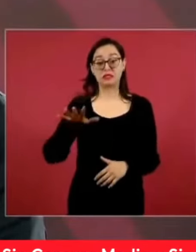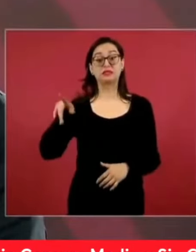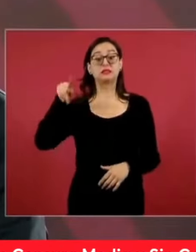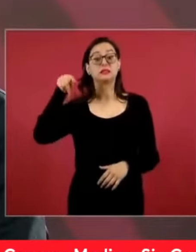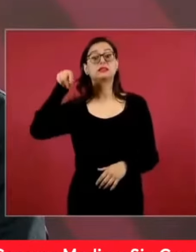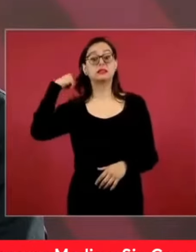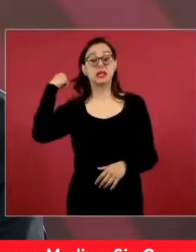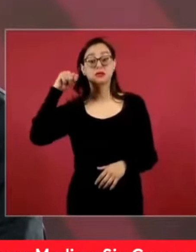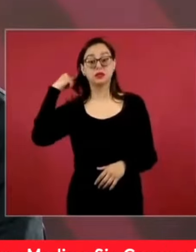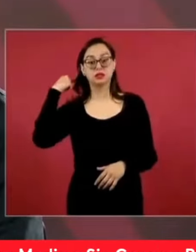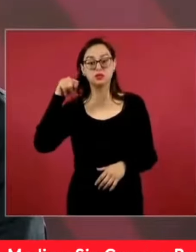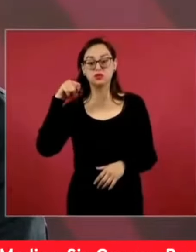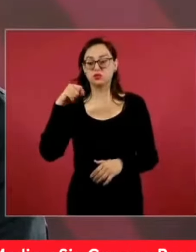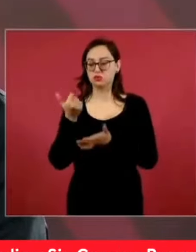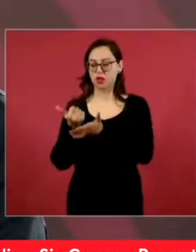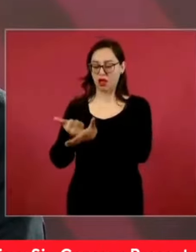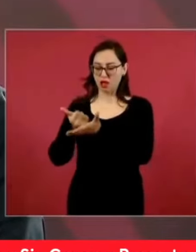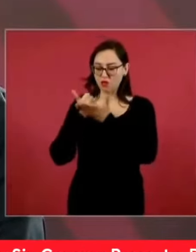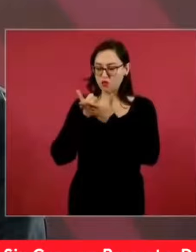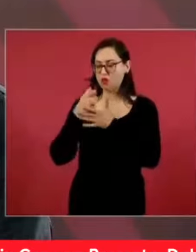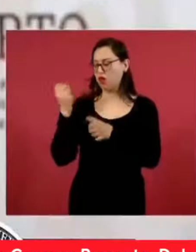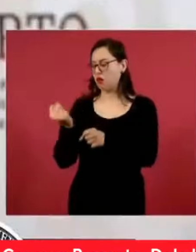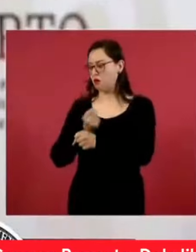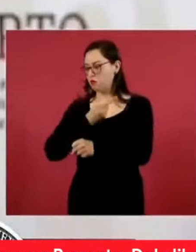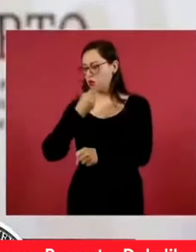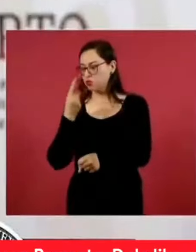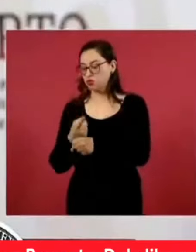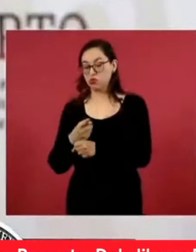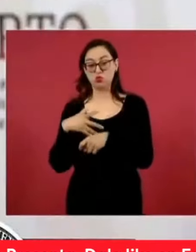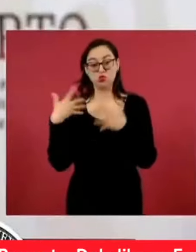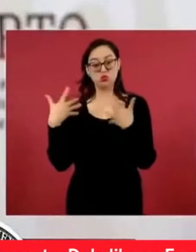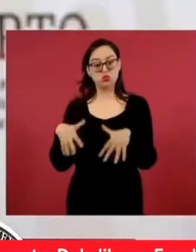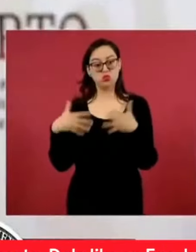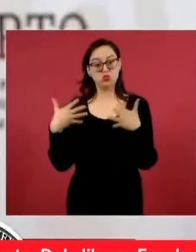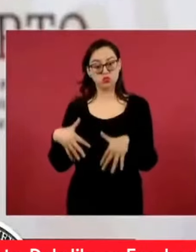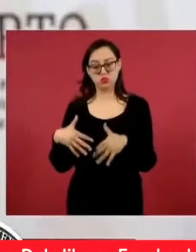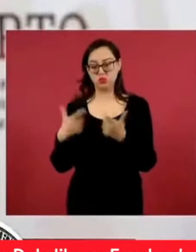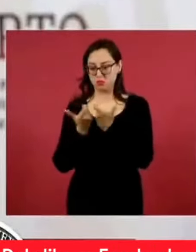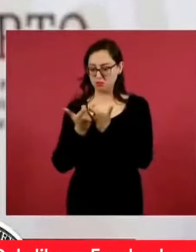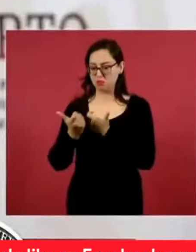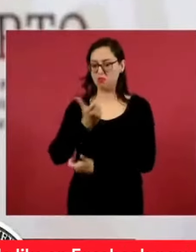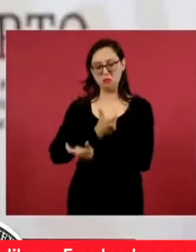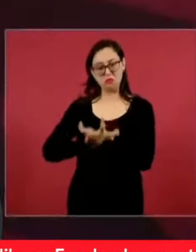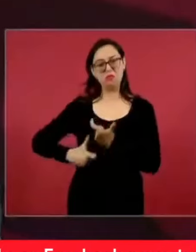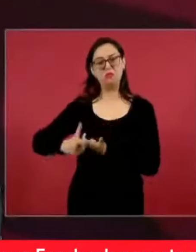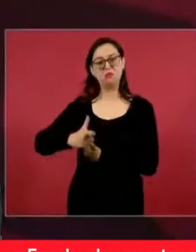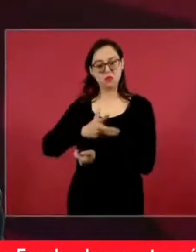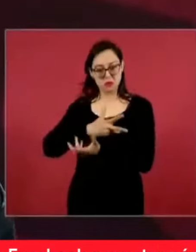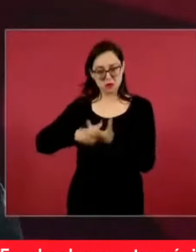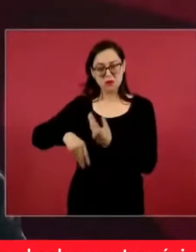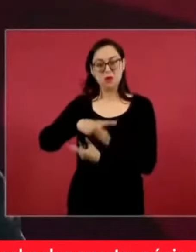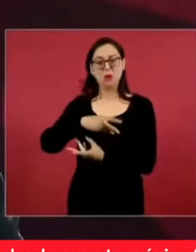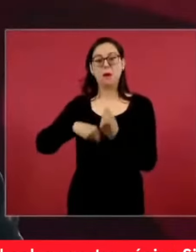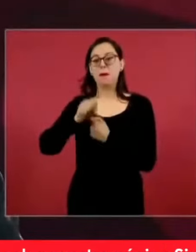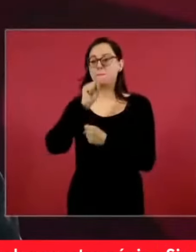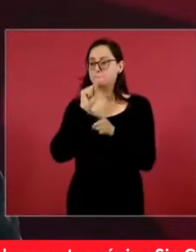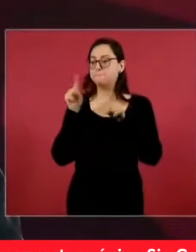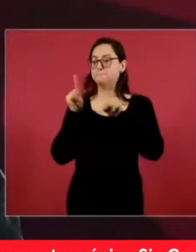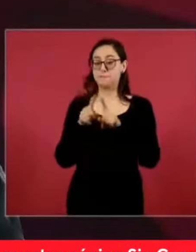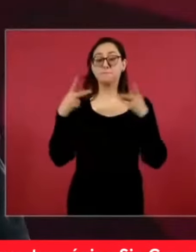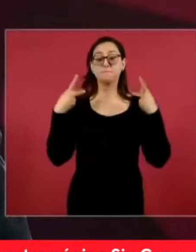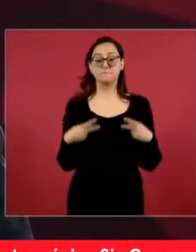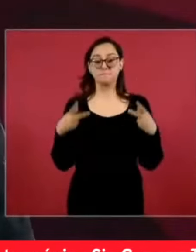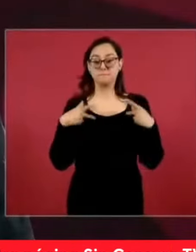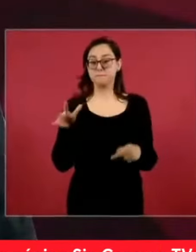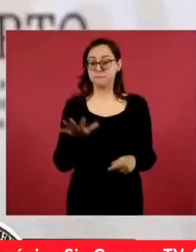Tren Maya nos ha ofrecido oportunidades únicas para transformar la economía y mejorar la calidad de vida de los